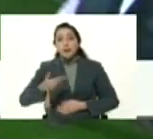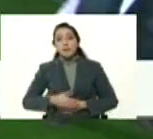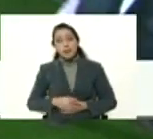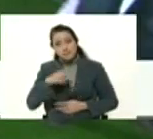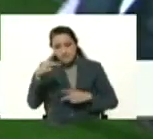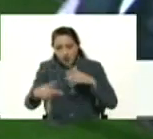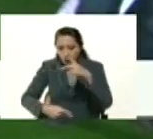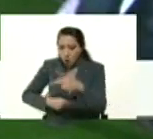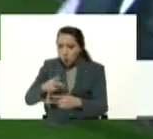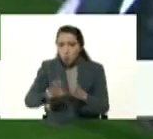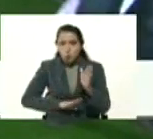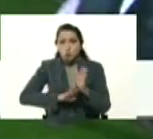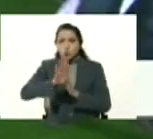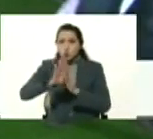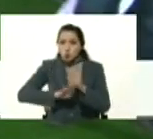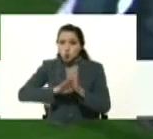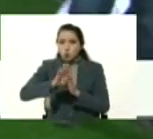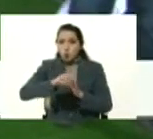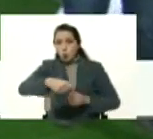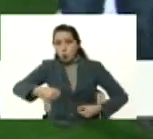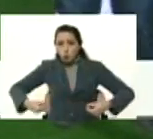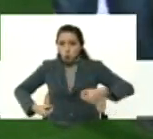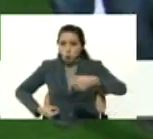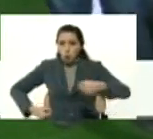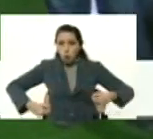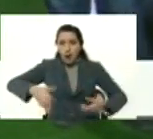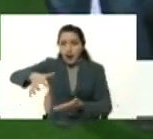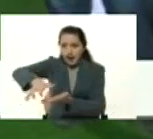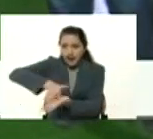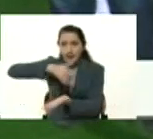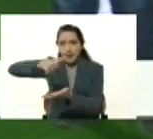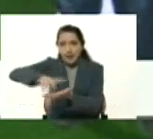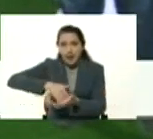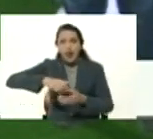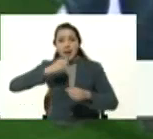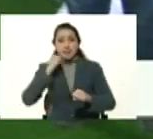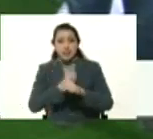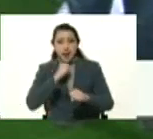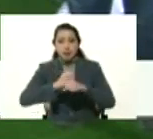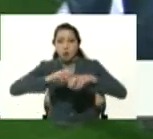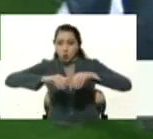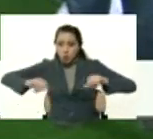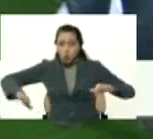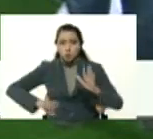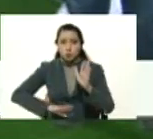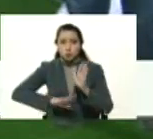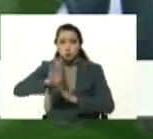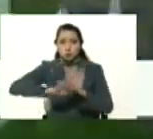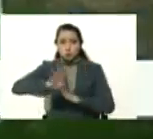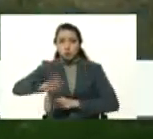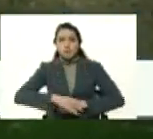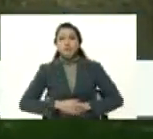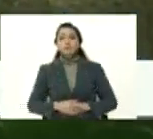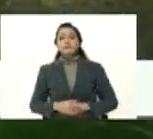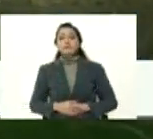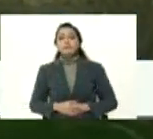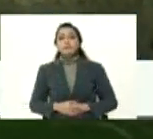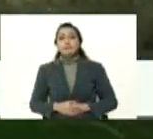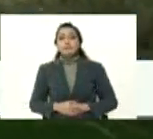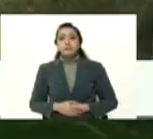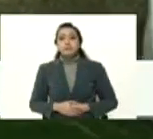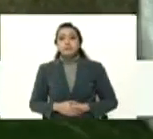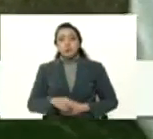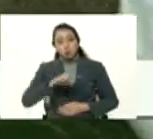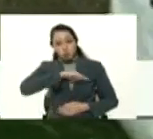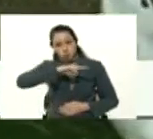proceso productivo de la agroproducción del país. Mi comandante en jefe, no